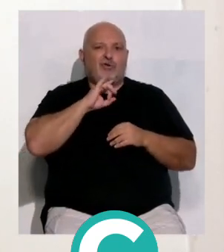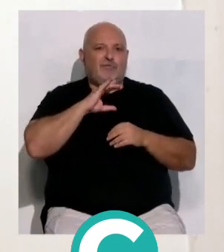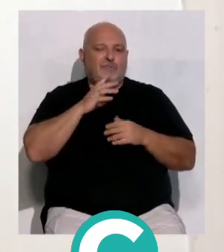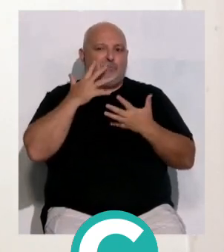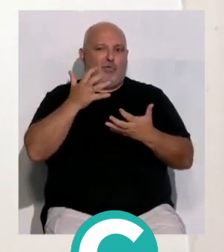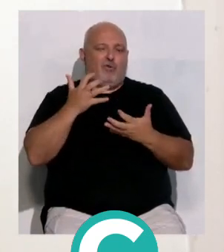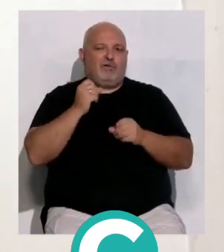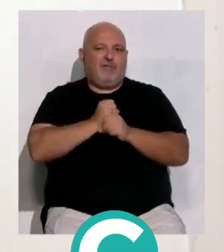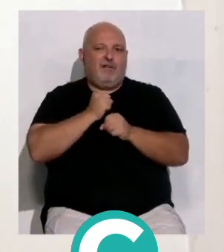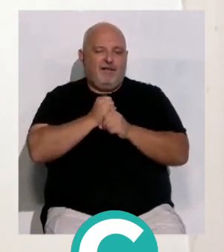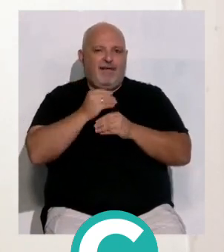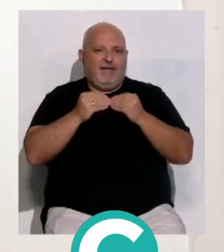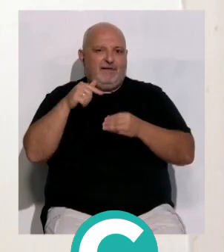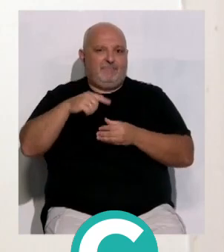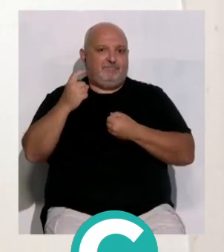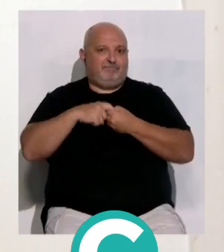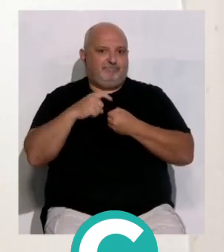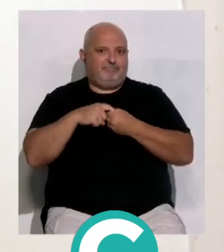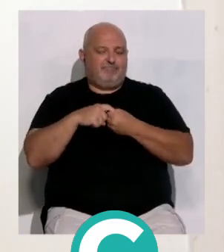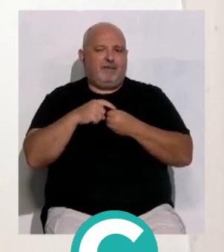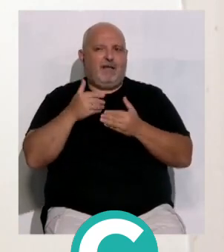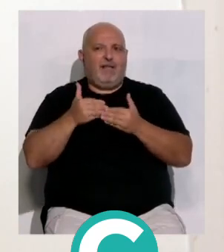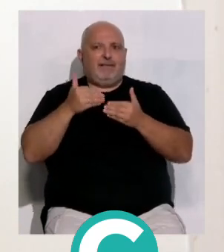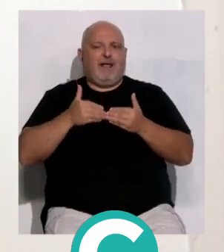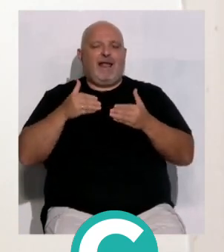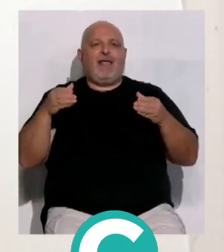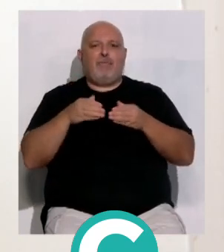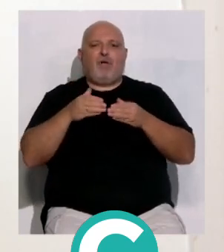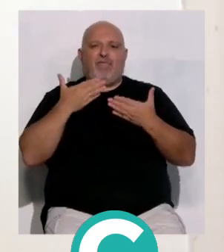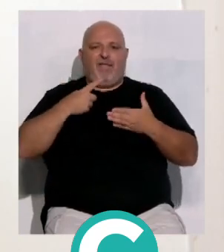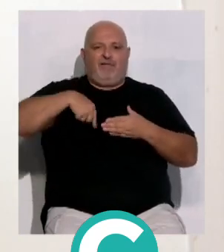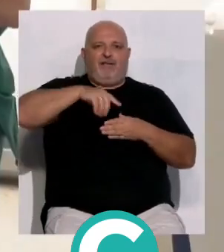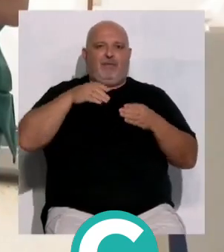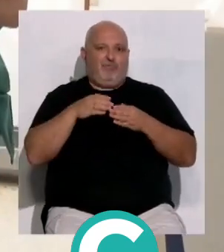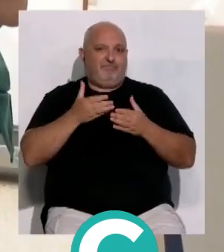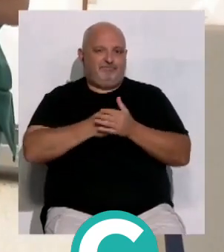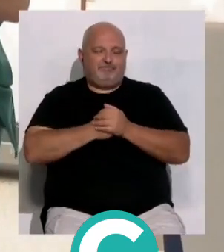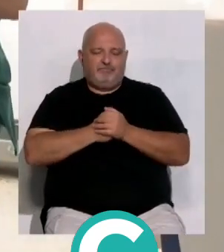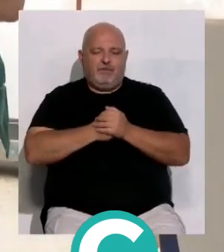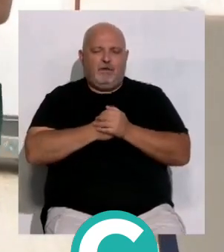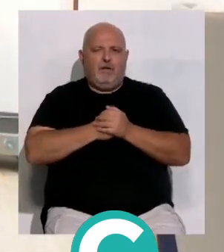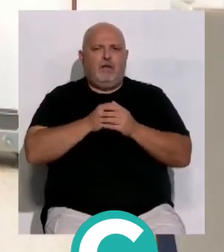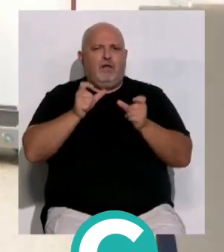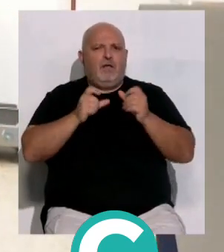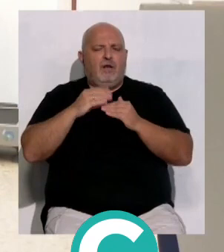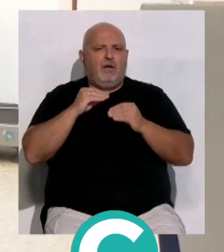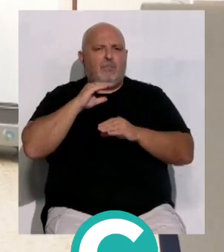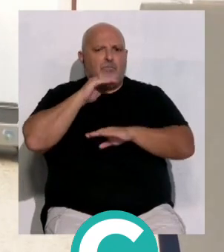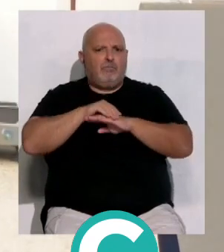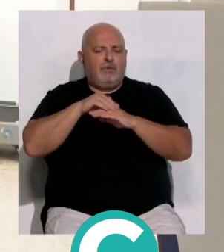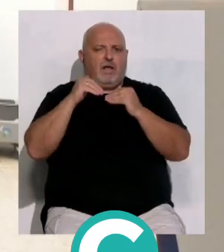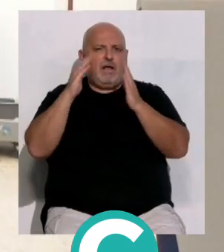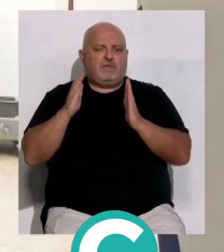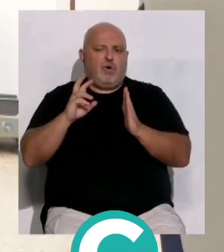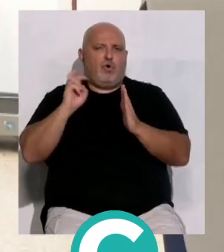con el trabajo que realizan, porque detrás hay un equipo cohesionado. Hay un grupo de pacientes que siguen la rehabilitación en casa